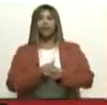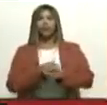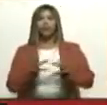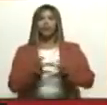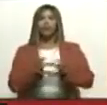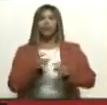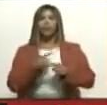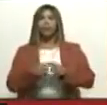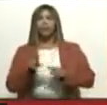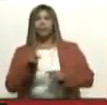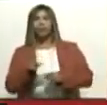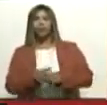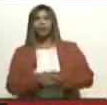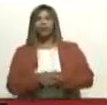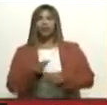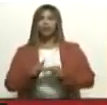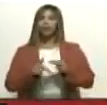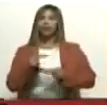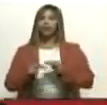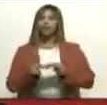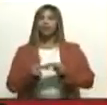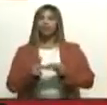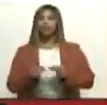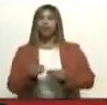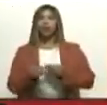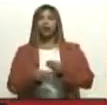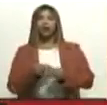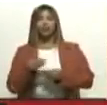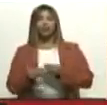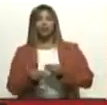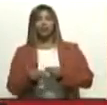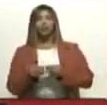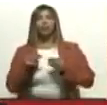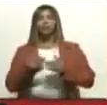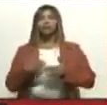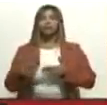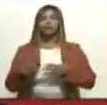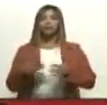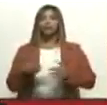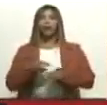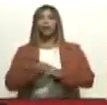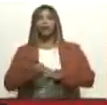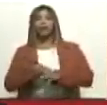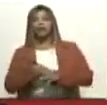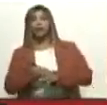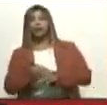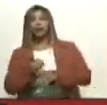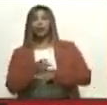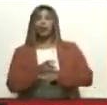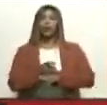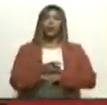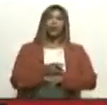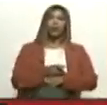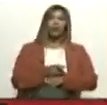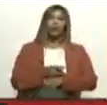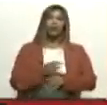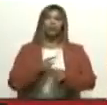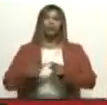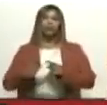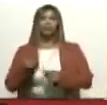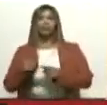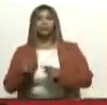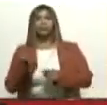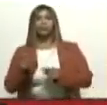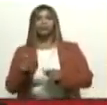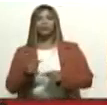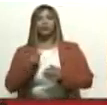pero es que esta revolución ha logrado confluir a ministros, gobernadores, una cantidad de gente que